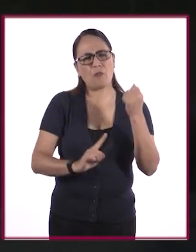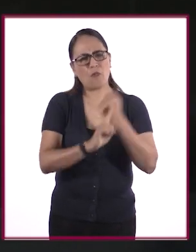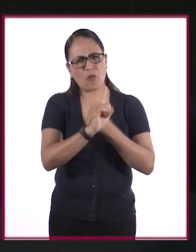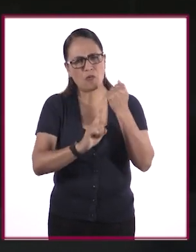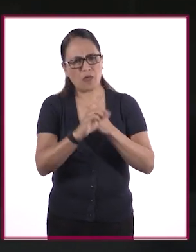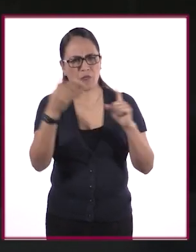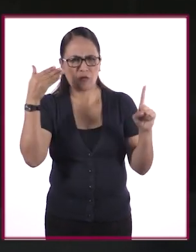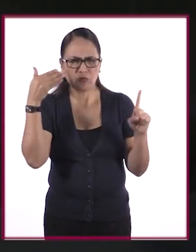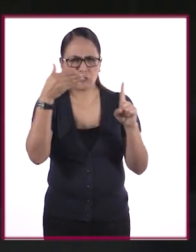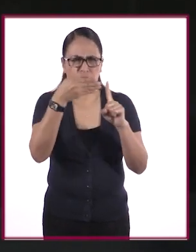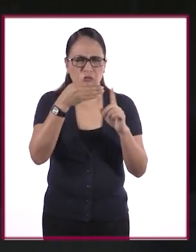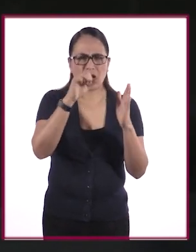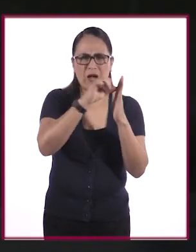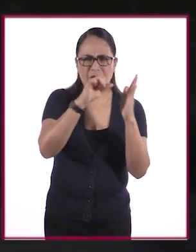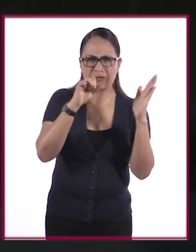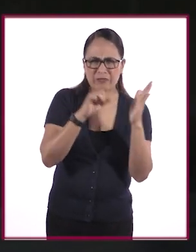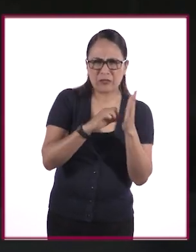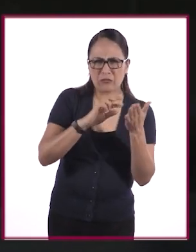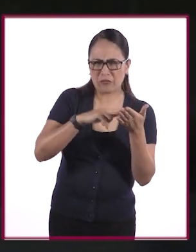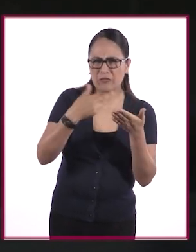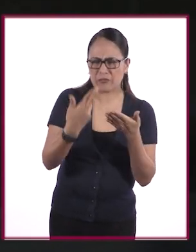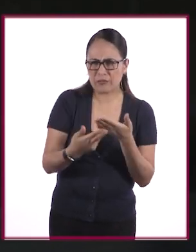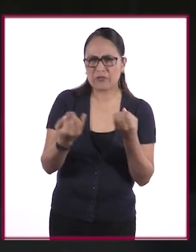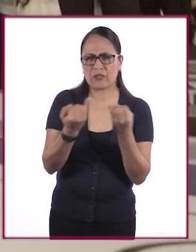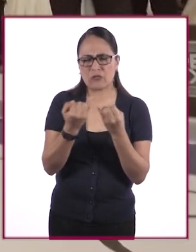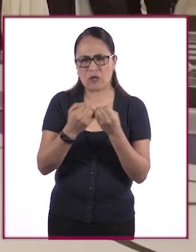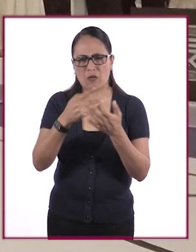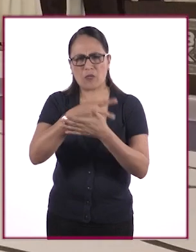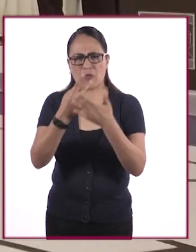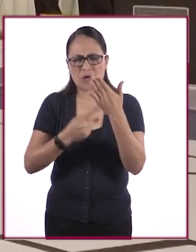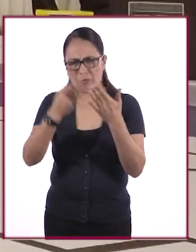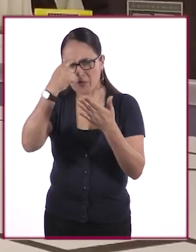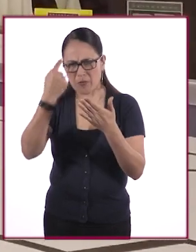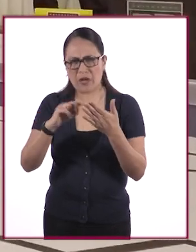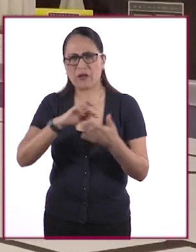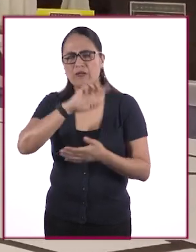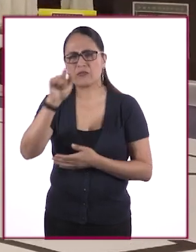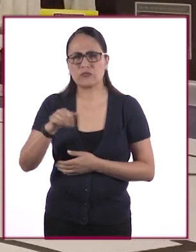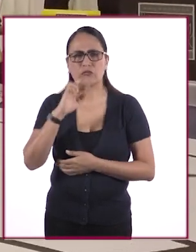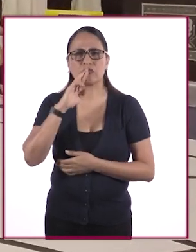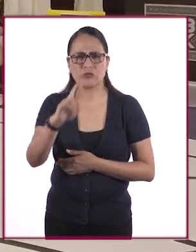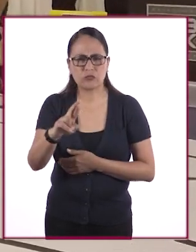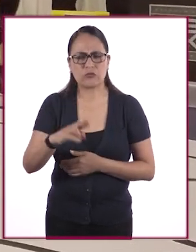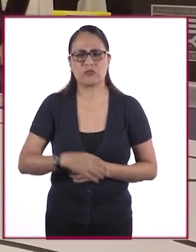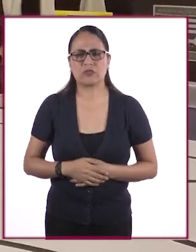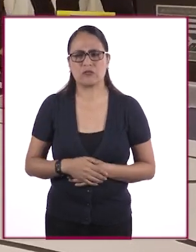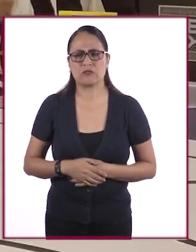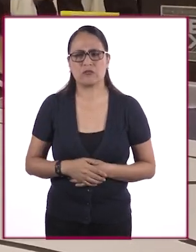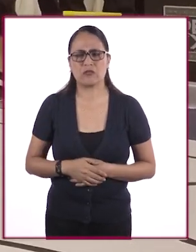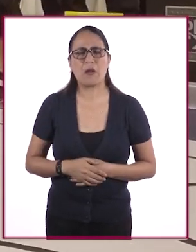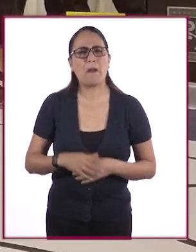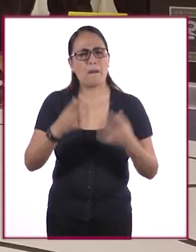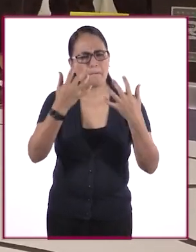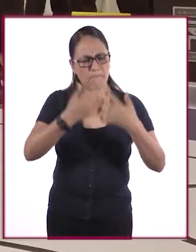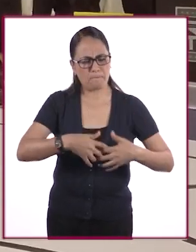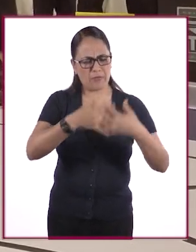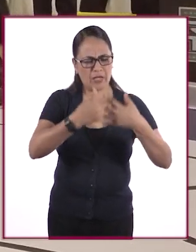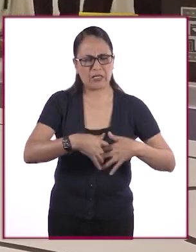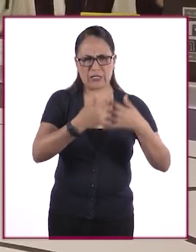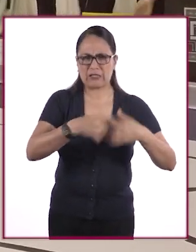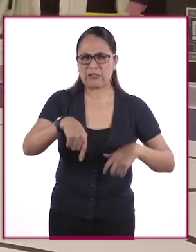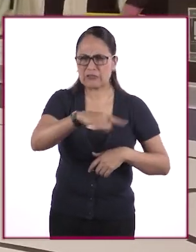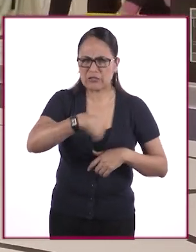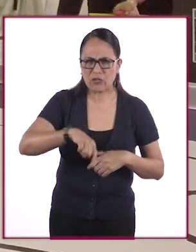en un artículo y diseñar un programa académico para resolverlo. ¿Pueden pensar las máquinas?,